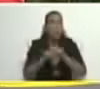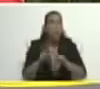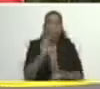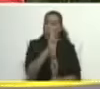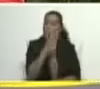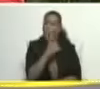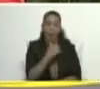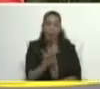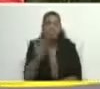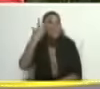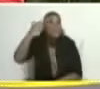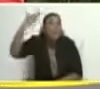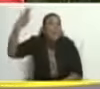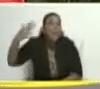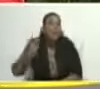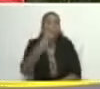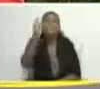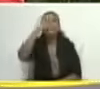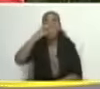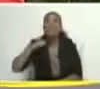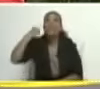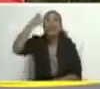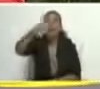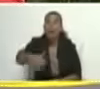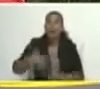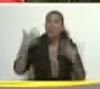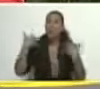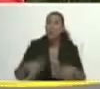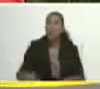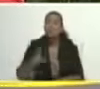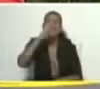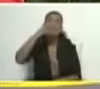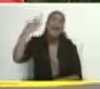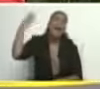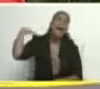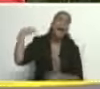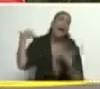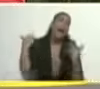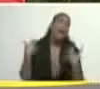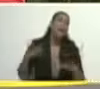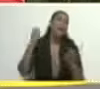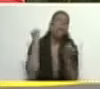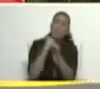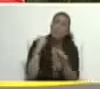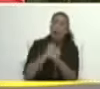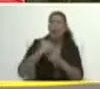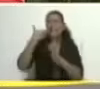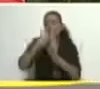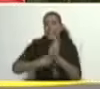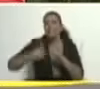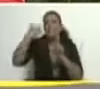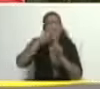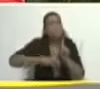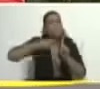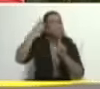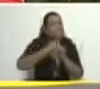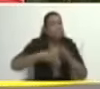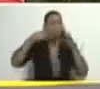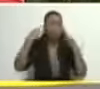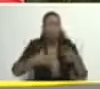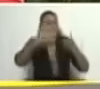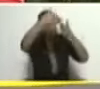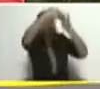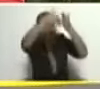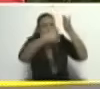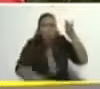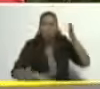¿Quién se hubiera imaginado que íbamos a celebrar el aniversario número 20? 20 años de solidaridad, 20 años